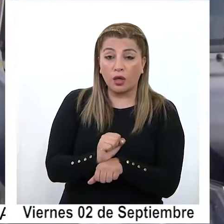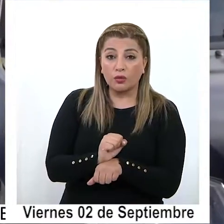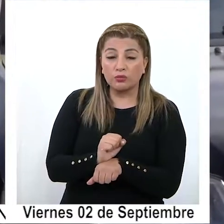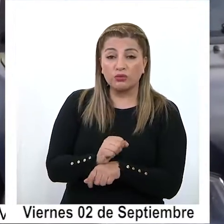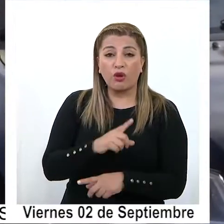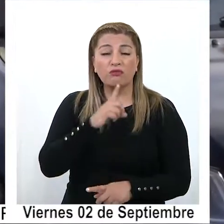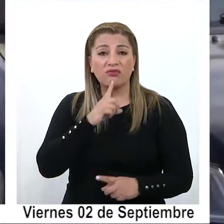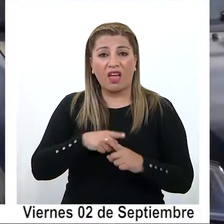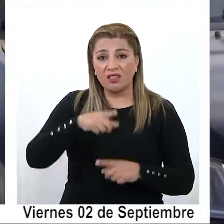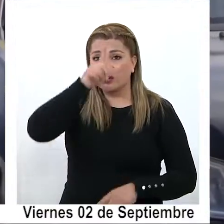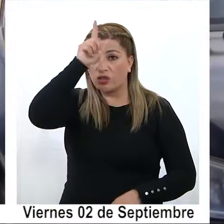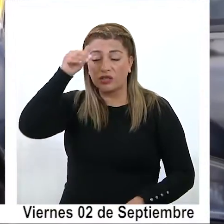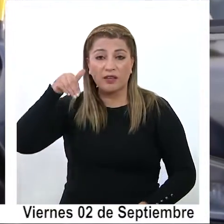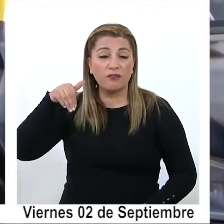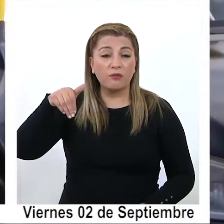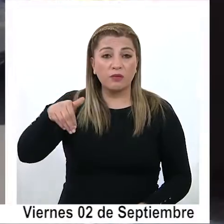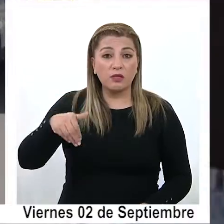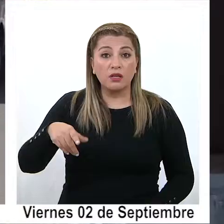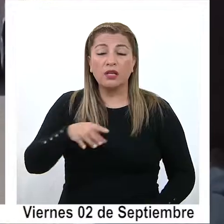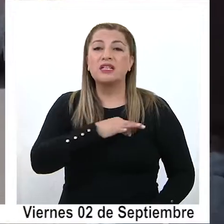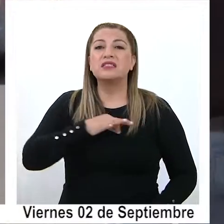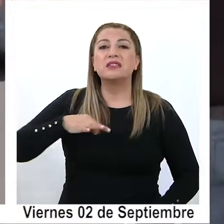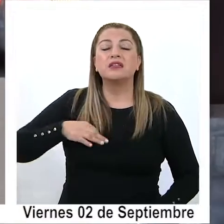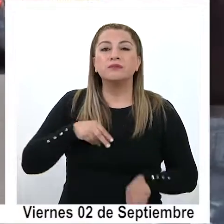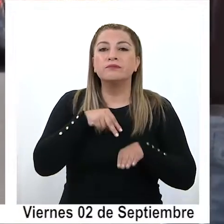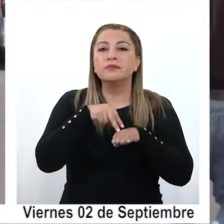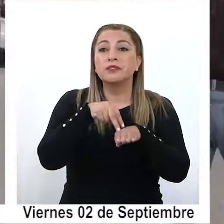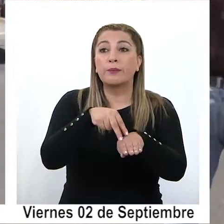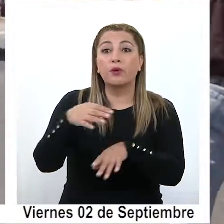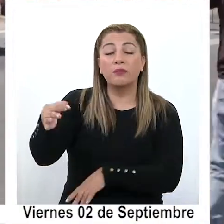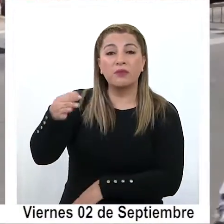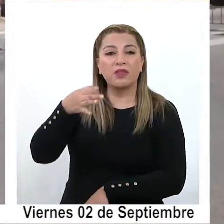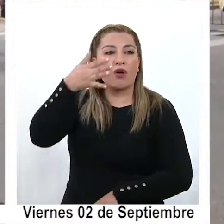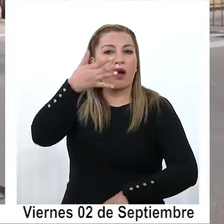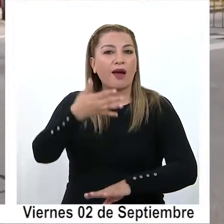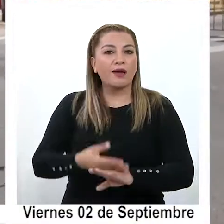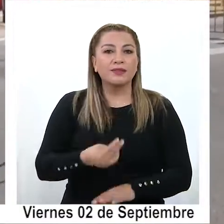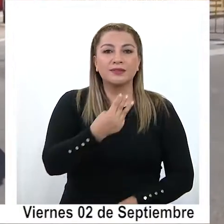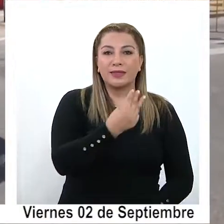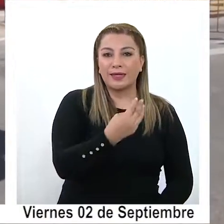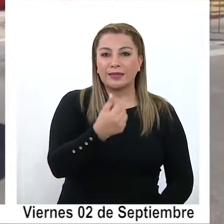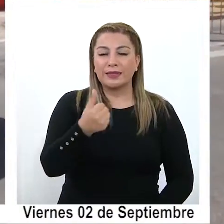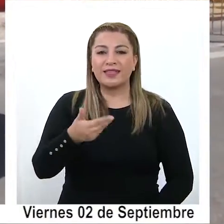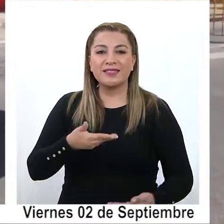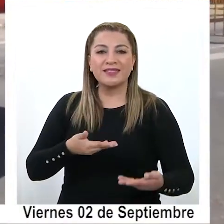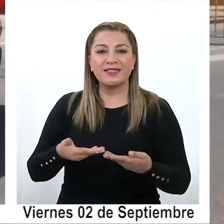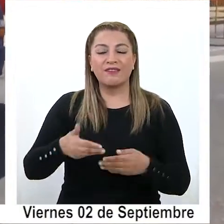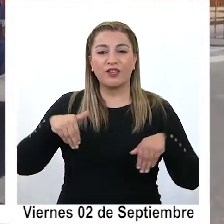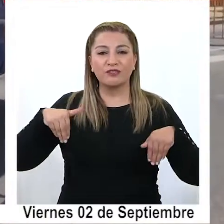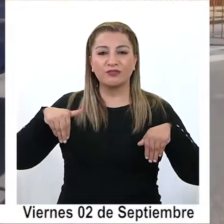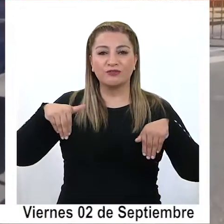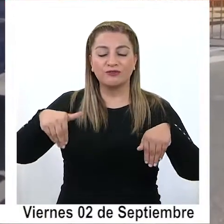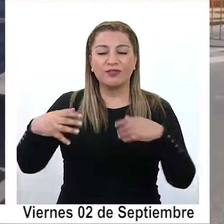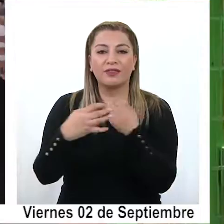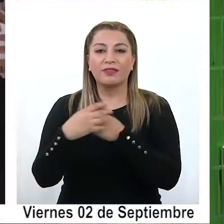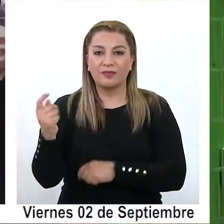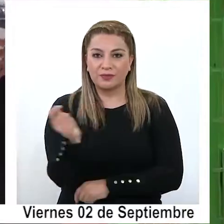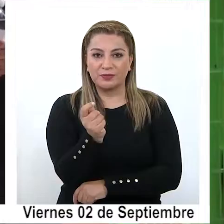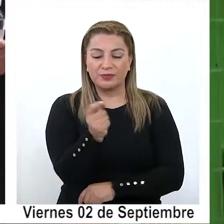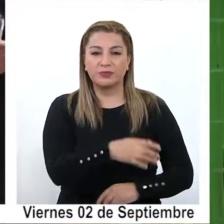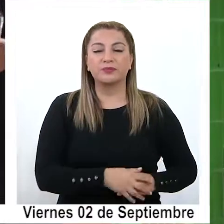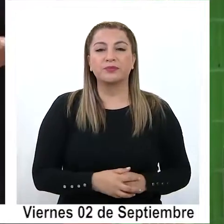el día domingo, el Ceremi de Transporte señaló que habrá 36 servicios disponibles en la región.